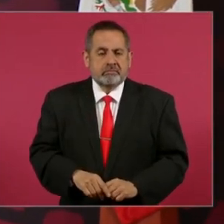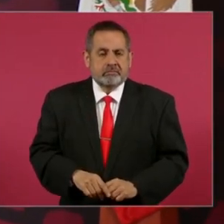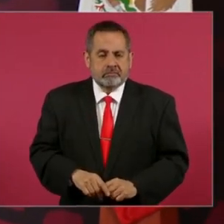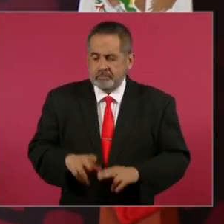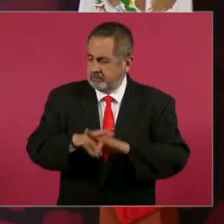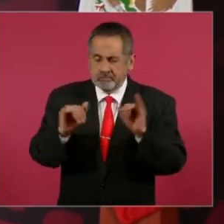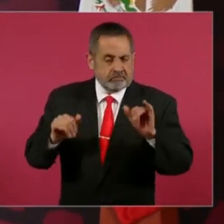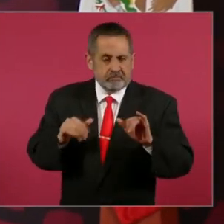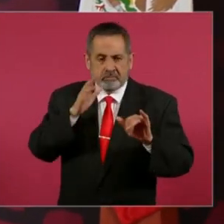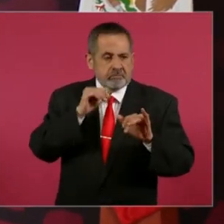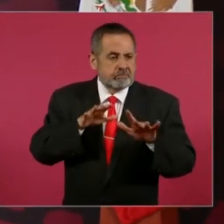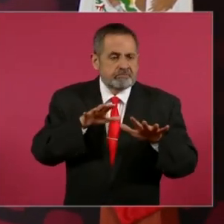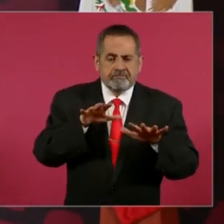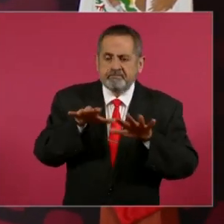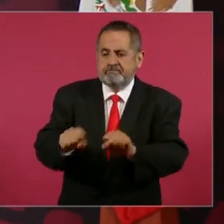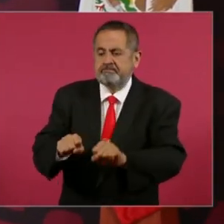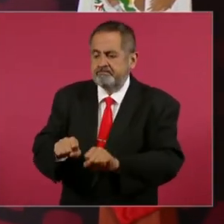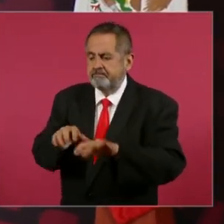ningún país